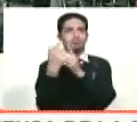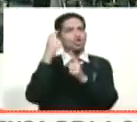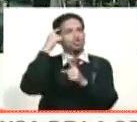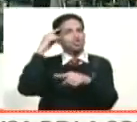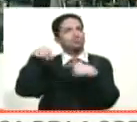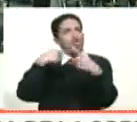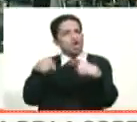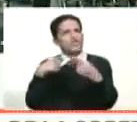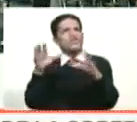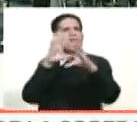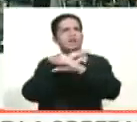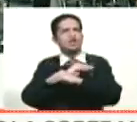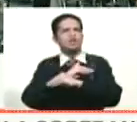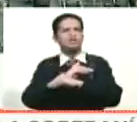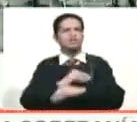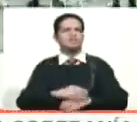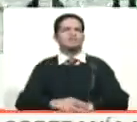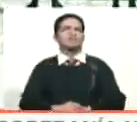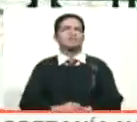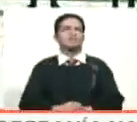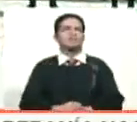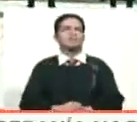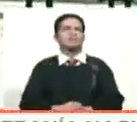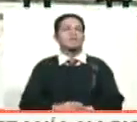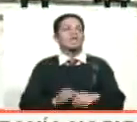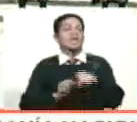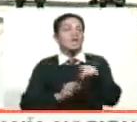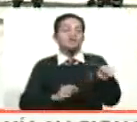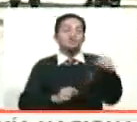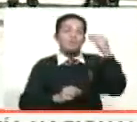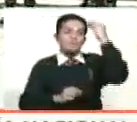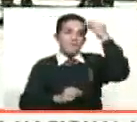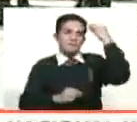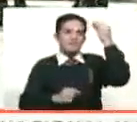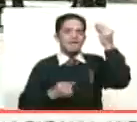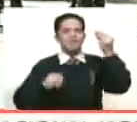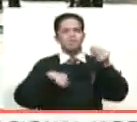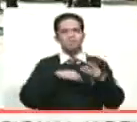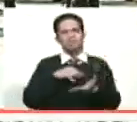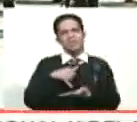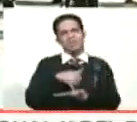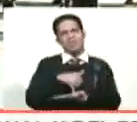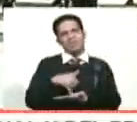las noches, porque ellos creen que nosotros somos de azúcar,